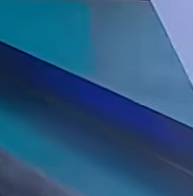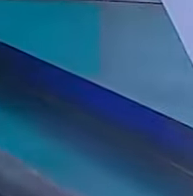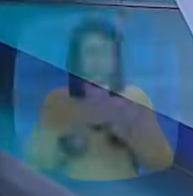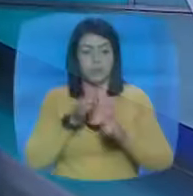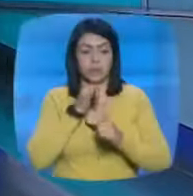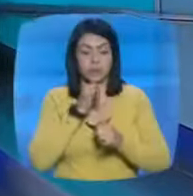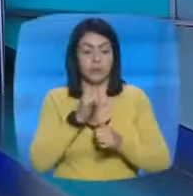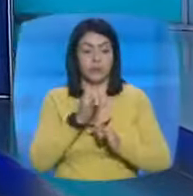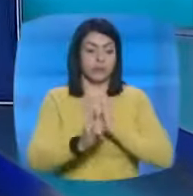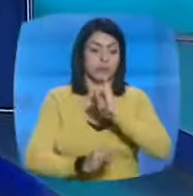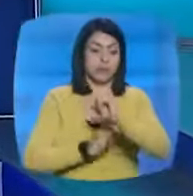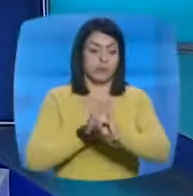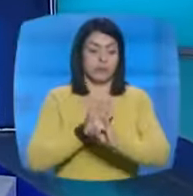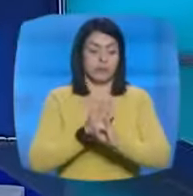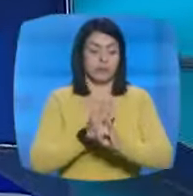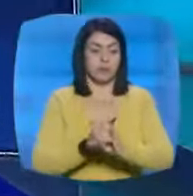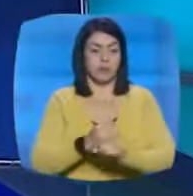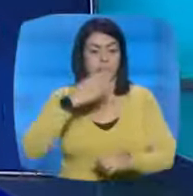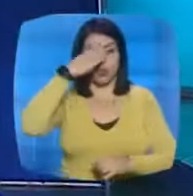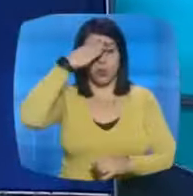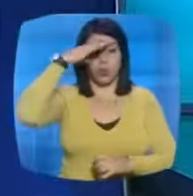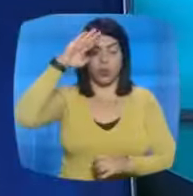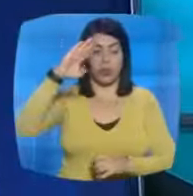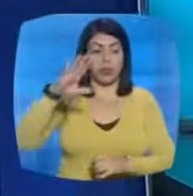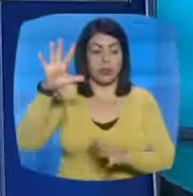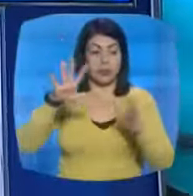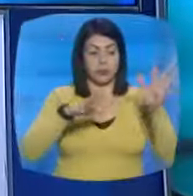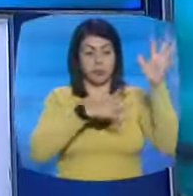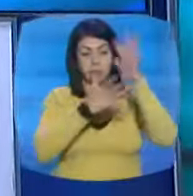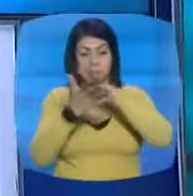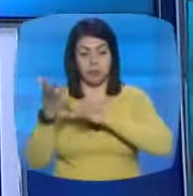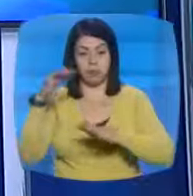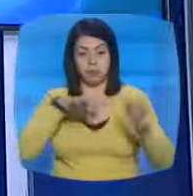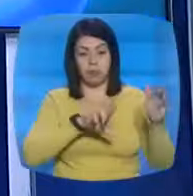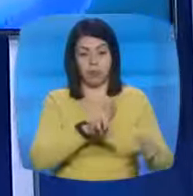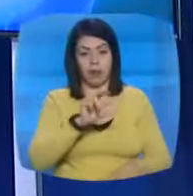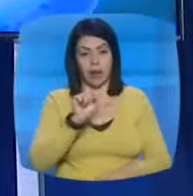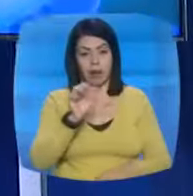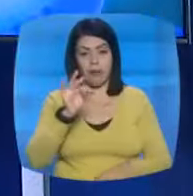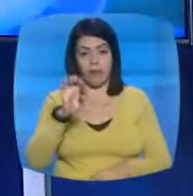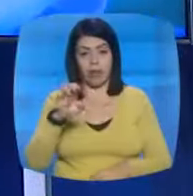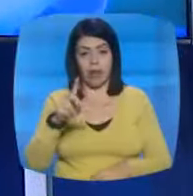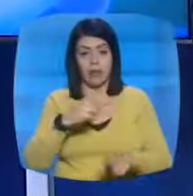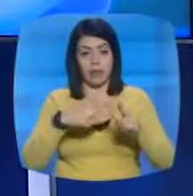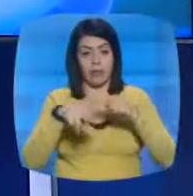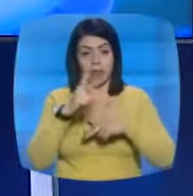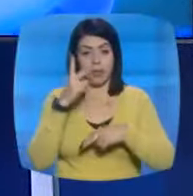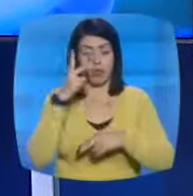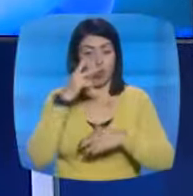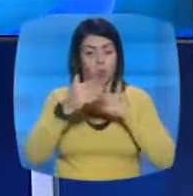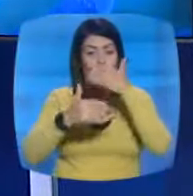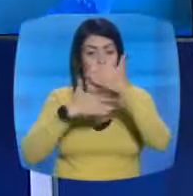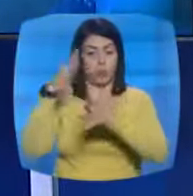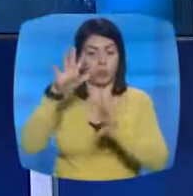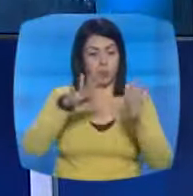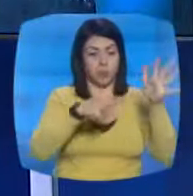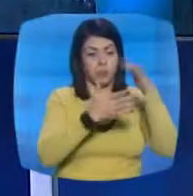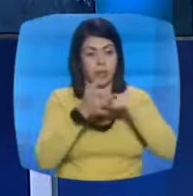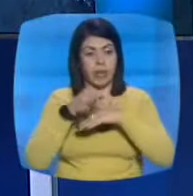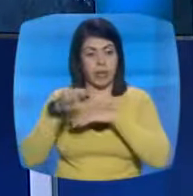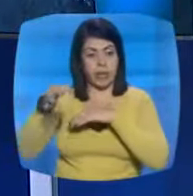Iniciamos nuestro recorrido internacional en Cuba, donde la tormenta Rafael se convirtió en huracán categoría 2 mientras avanza hacia la